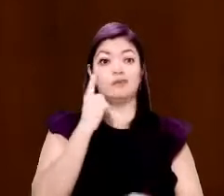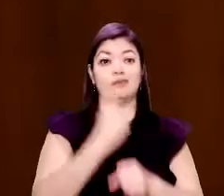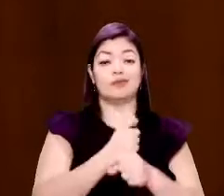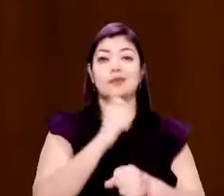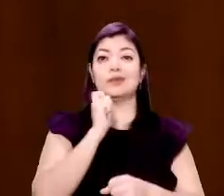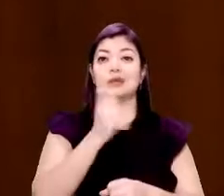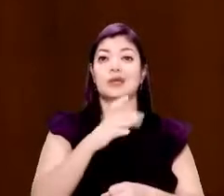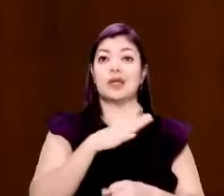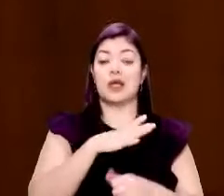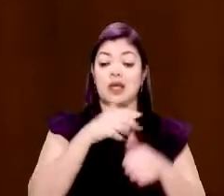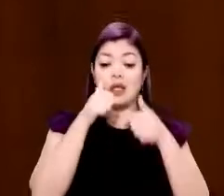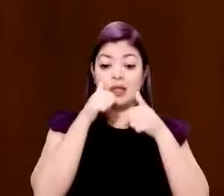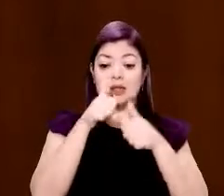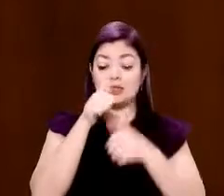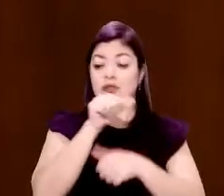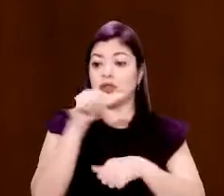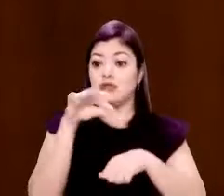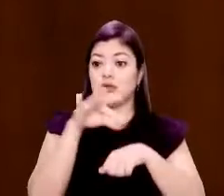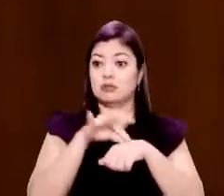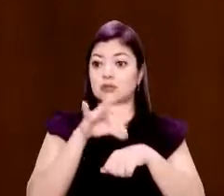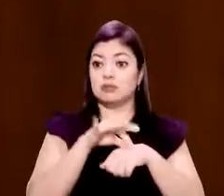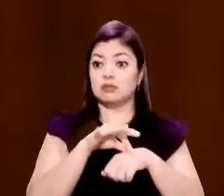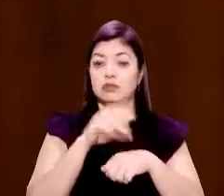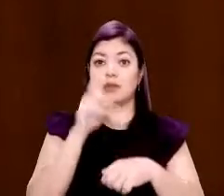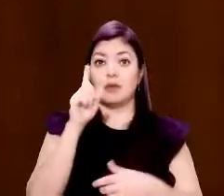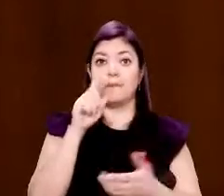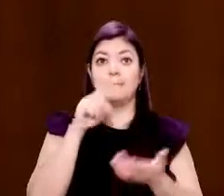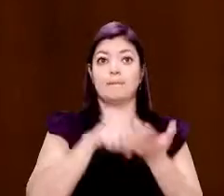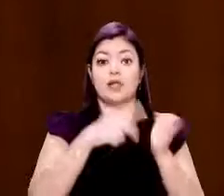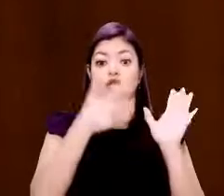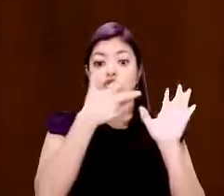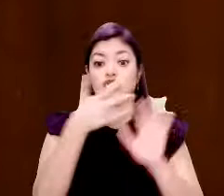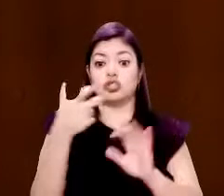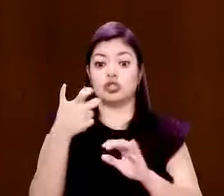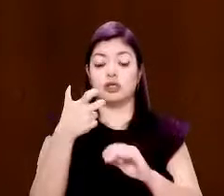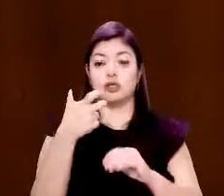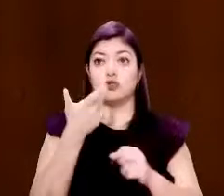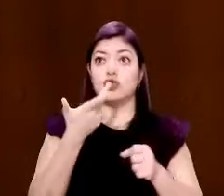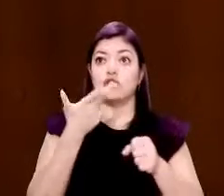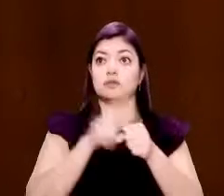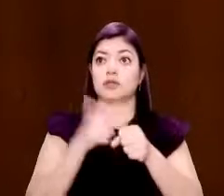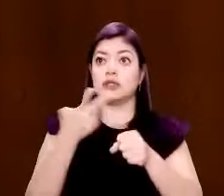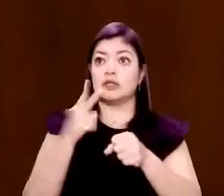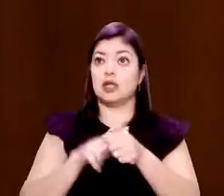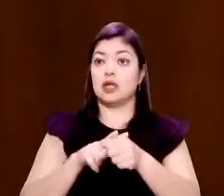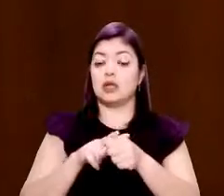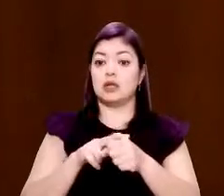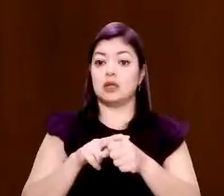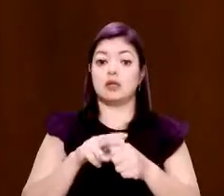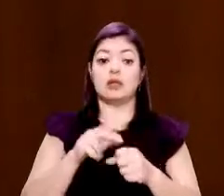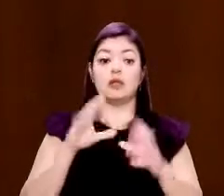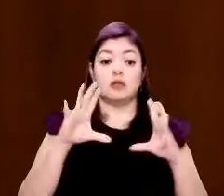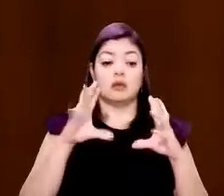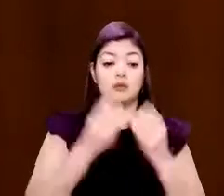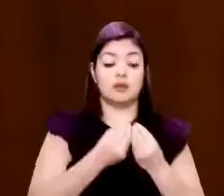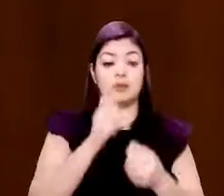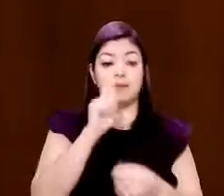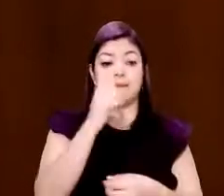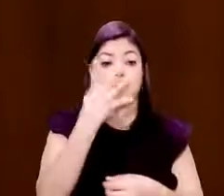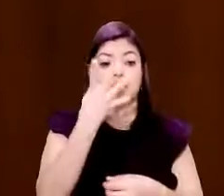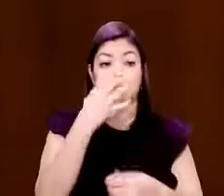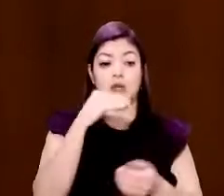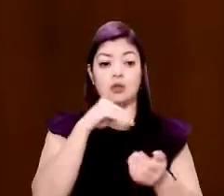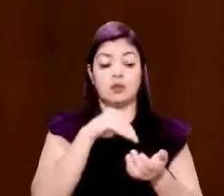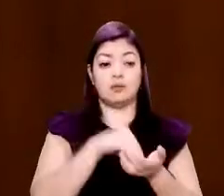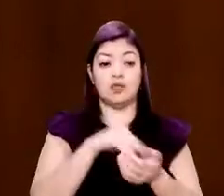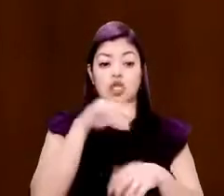país, más de 1.800 unidades médicas atendidas por más de 24.000 médicos